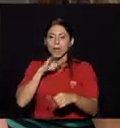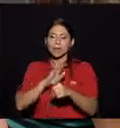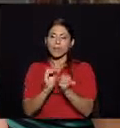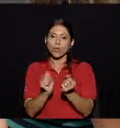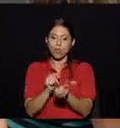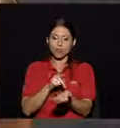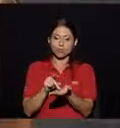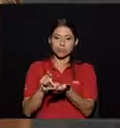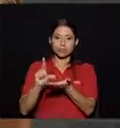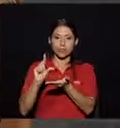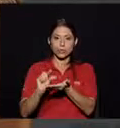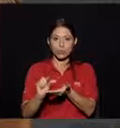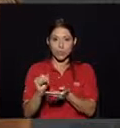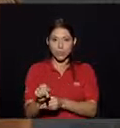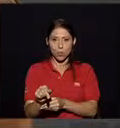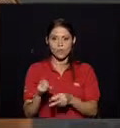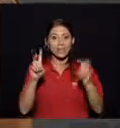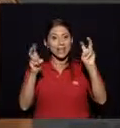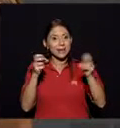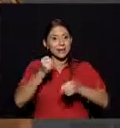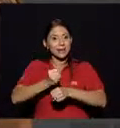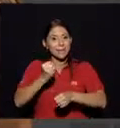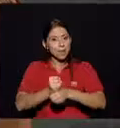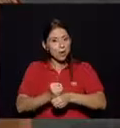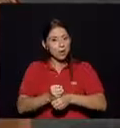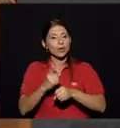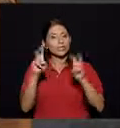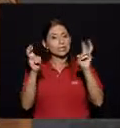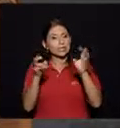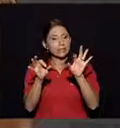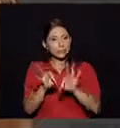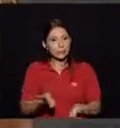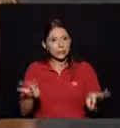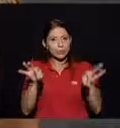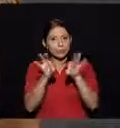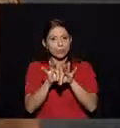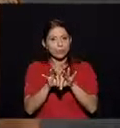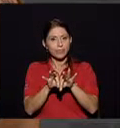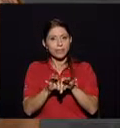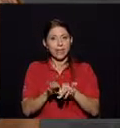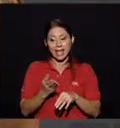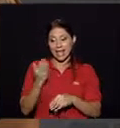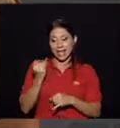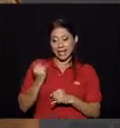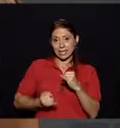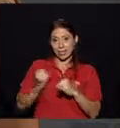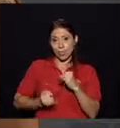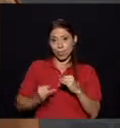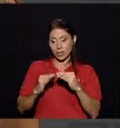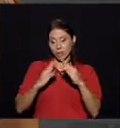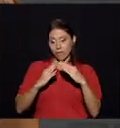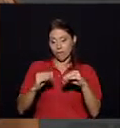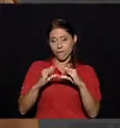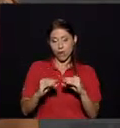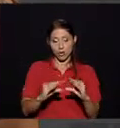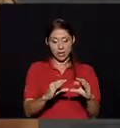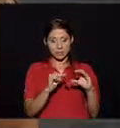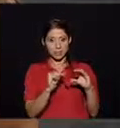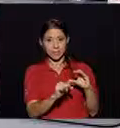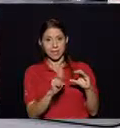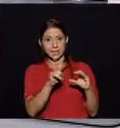mínimo. Entonces, de ahí que el tema del empleo se volvió en un factor relevante. Y en este último informe, en el